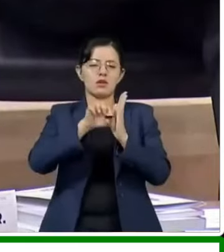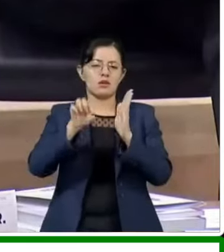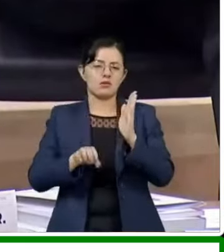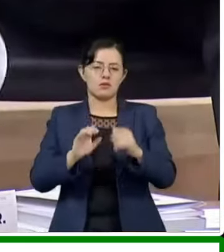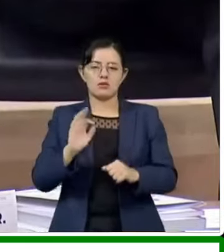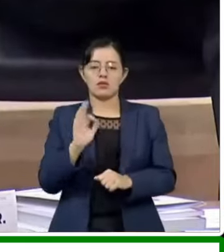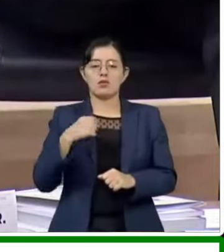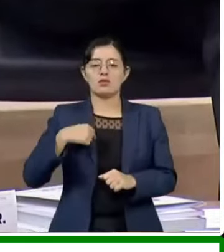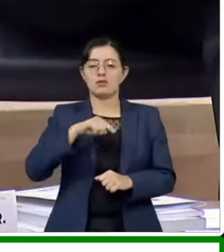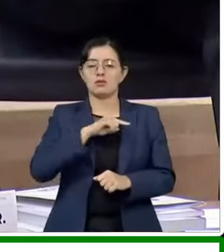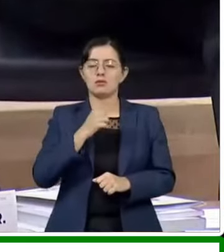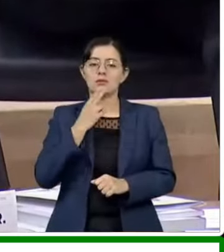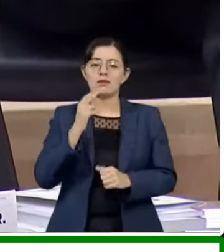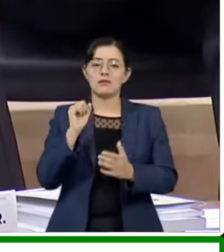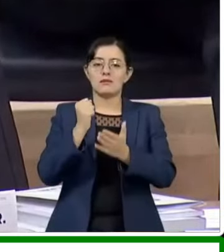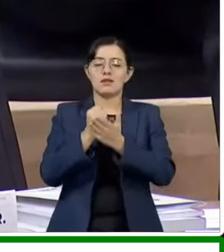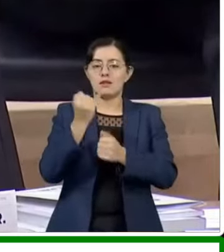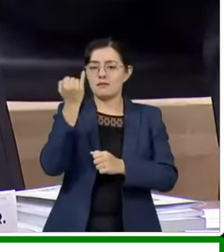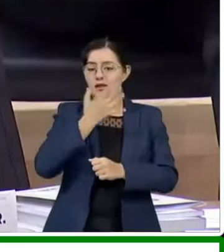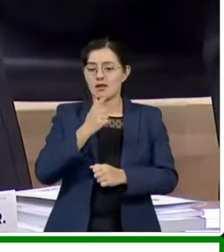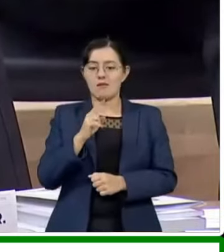PRI, del PAN, para cualquier mensaje?